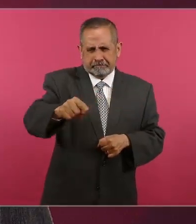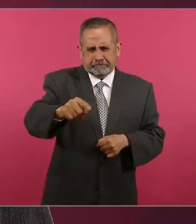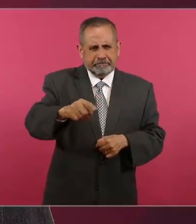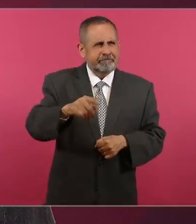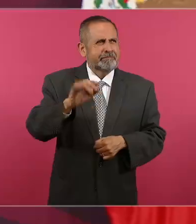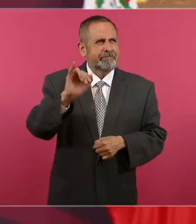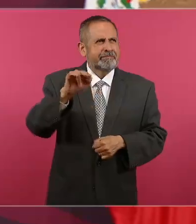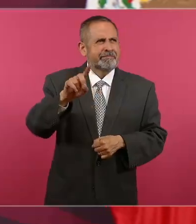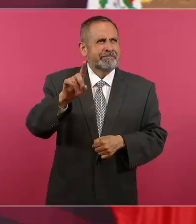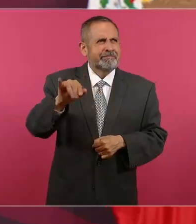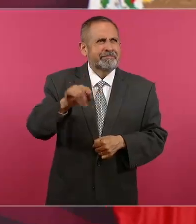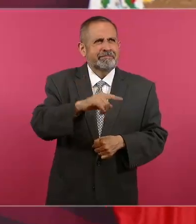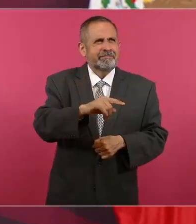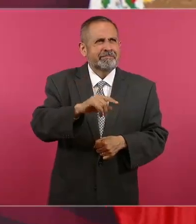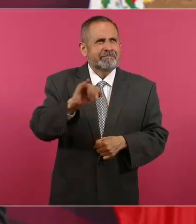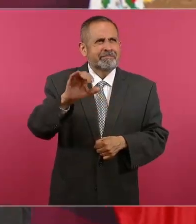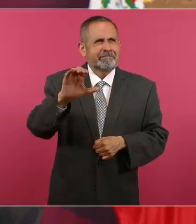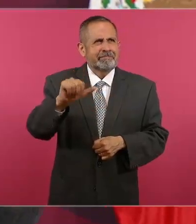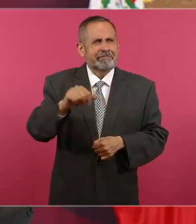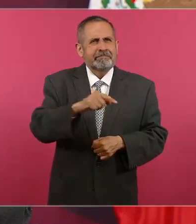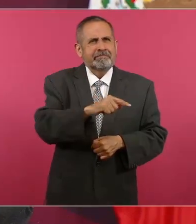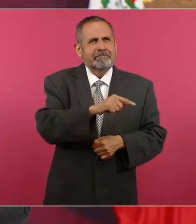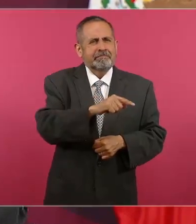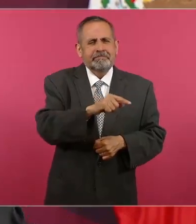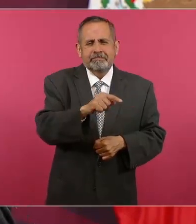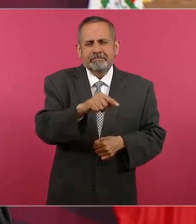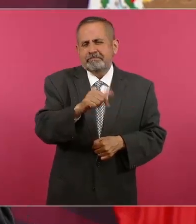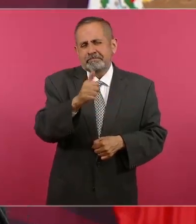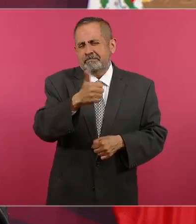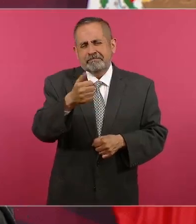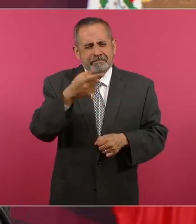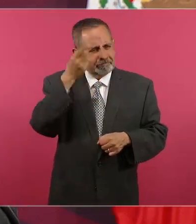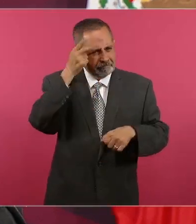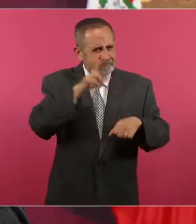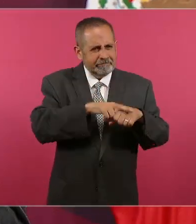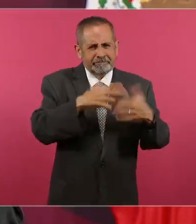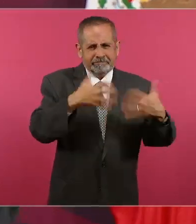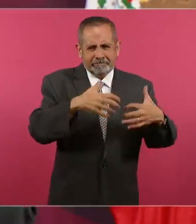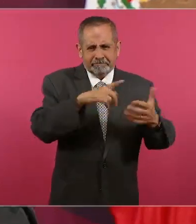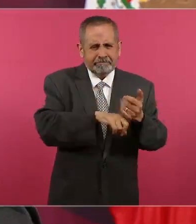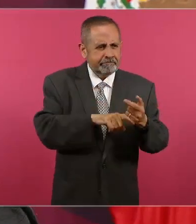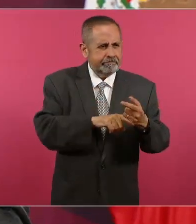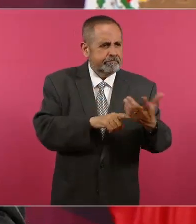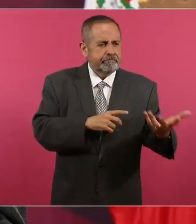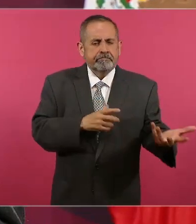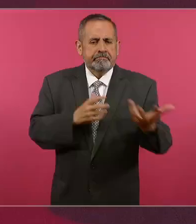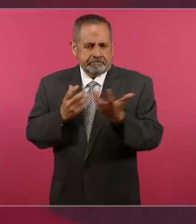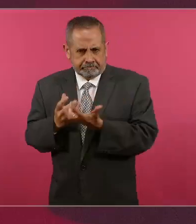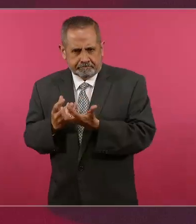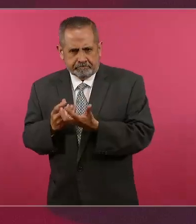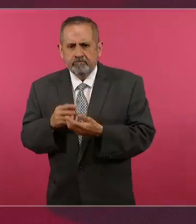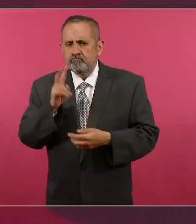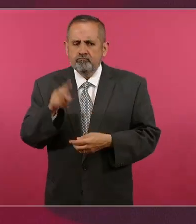Indy, los directivos de ICA, y realmente nos han ayudado